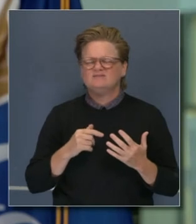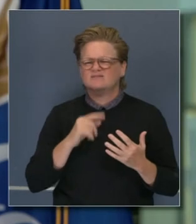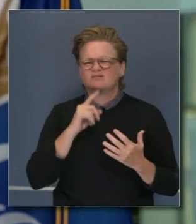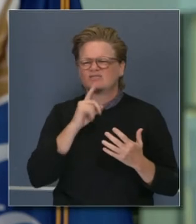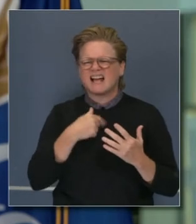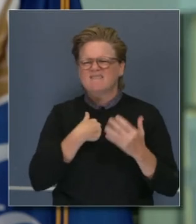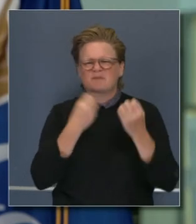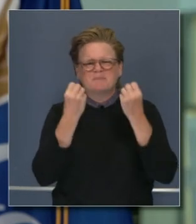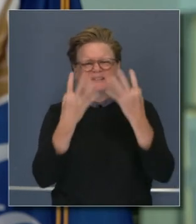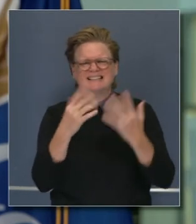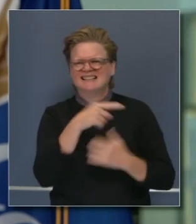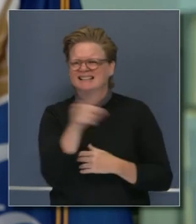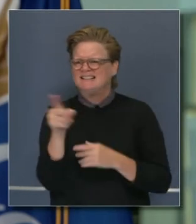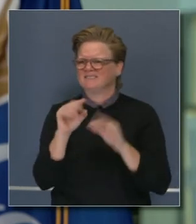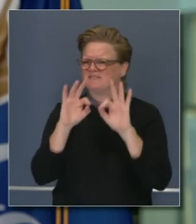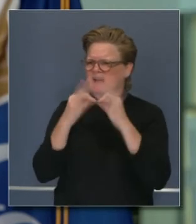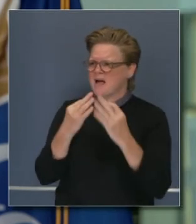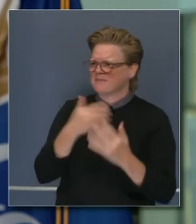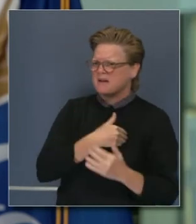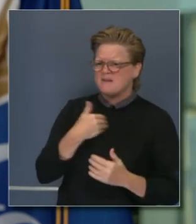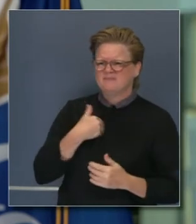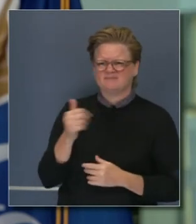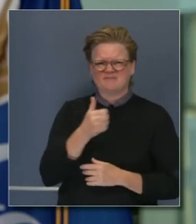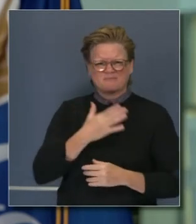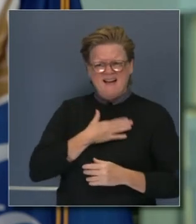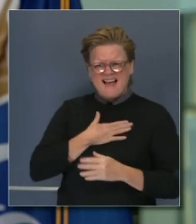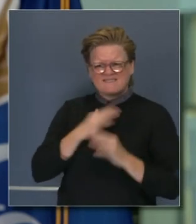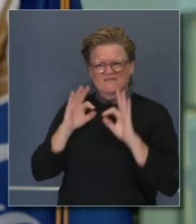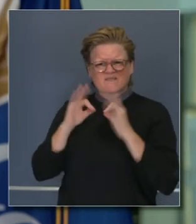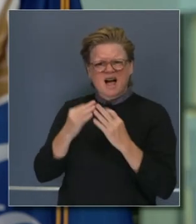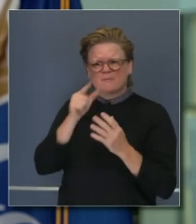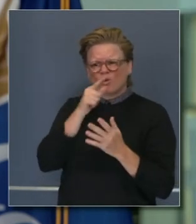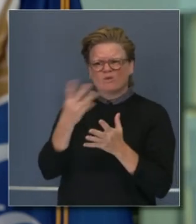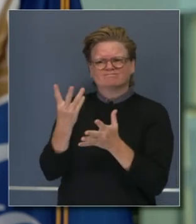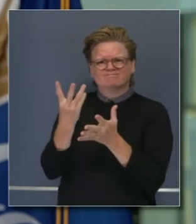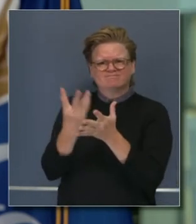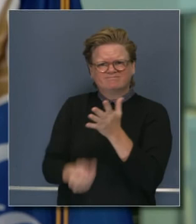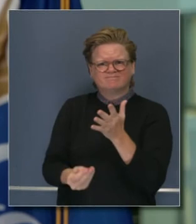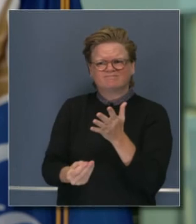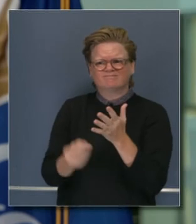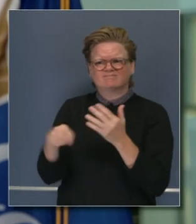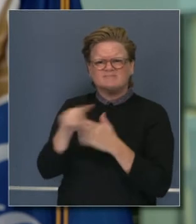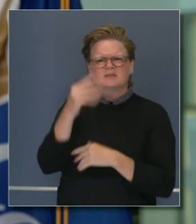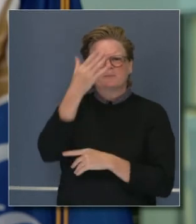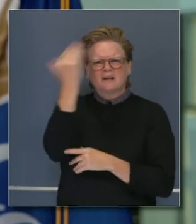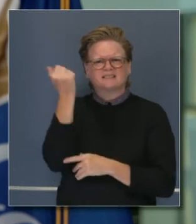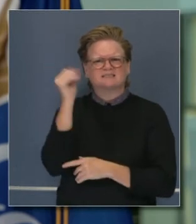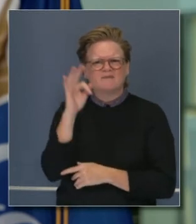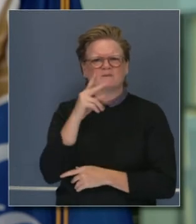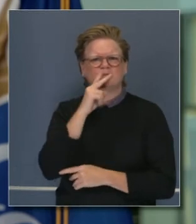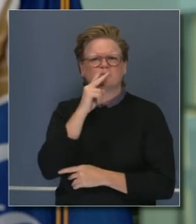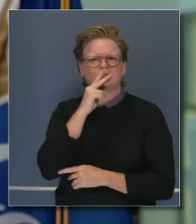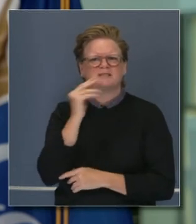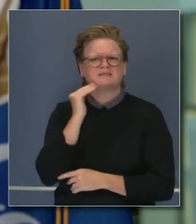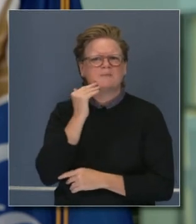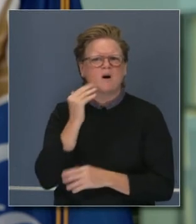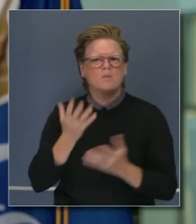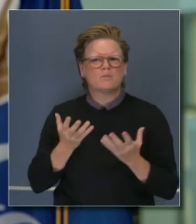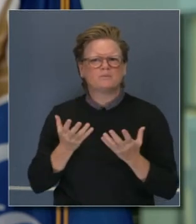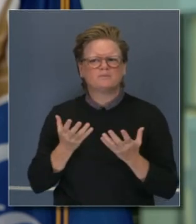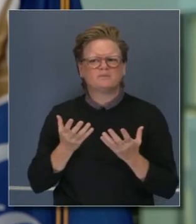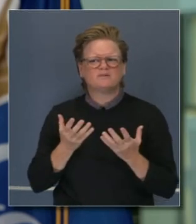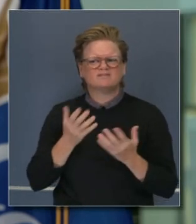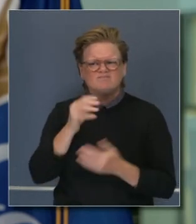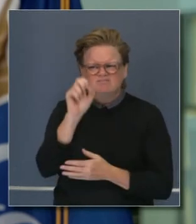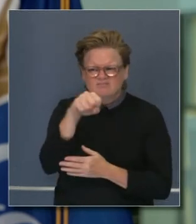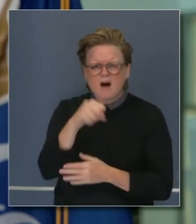que ha tenido a muchos miembros de su familia a morir a manos de la industria tabacalera. Así que con mucho